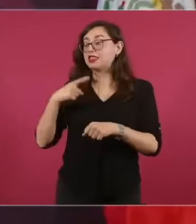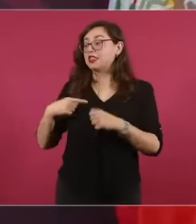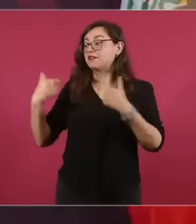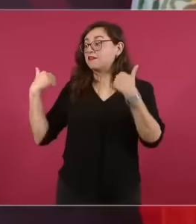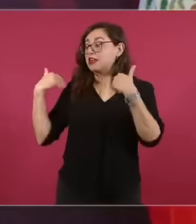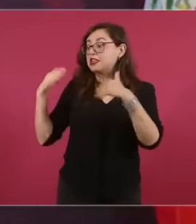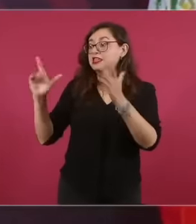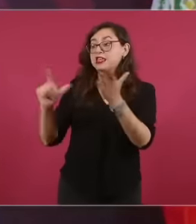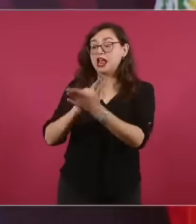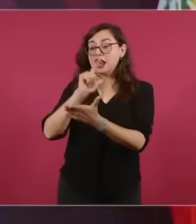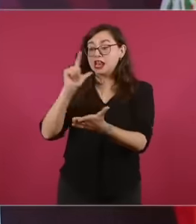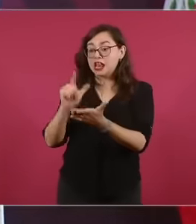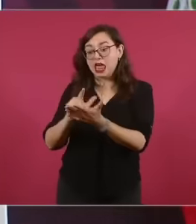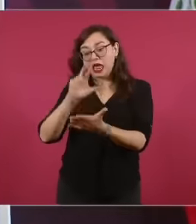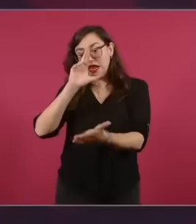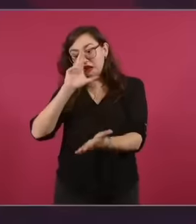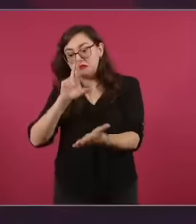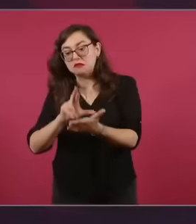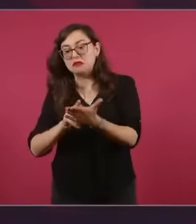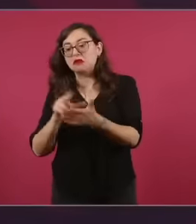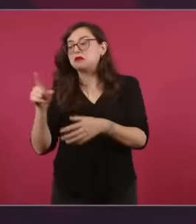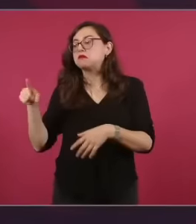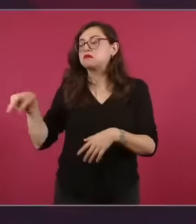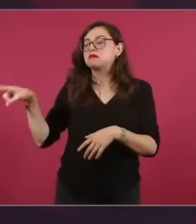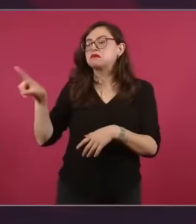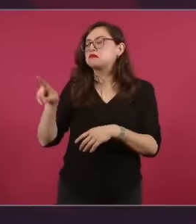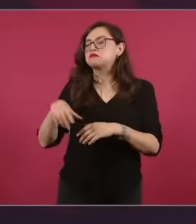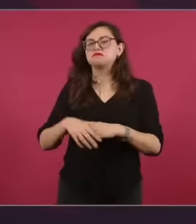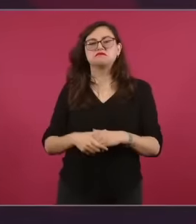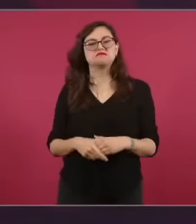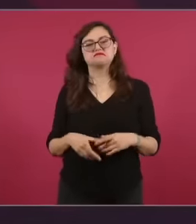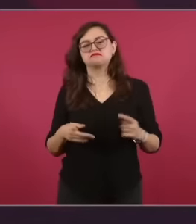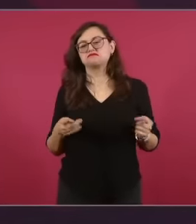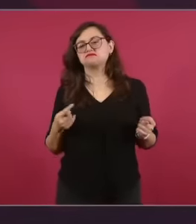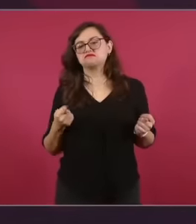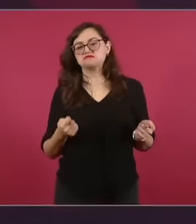eso, sin ningún fundamento legal,